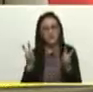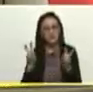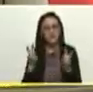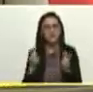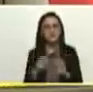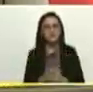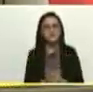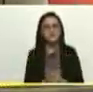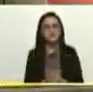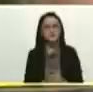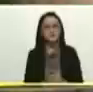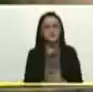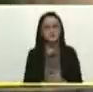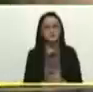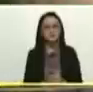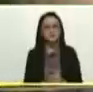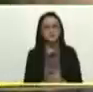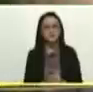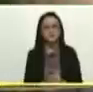industria,